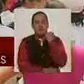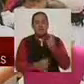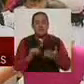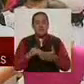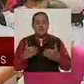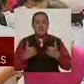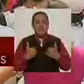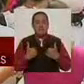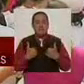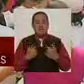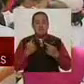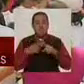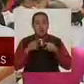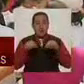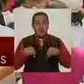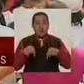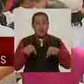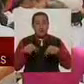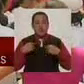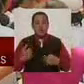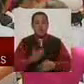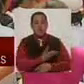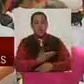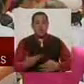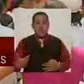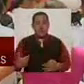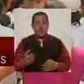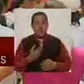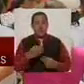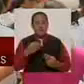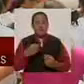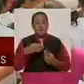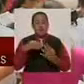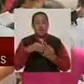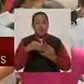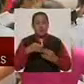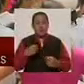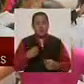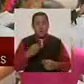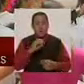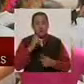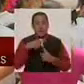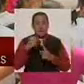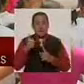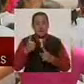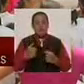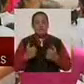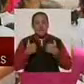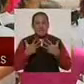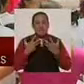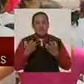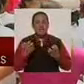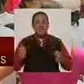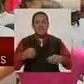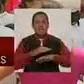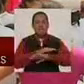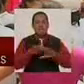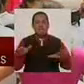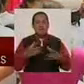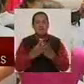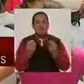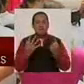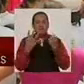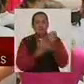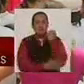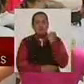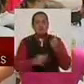eso, el gobierno del presidente Ollanta Humala está abocado a derrotar esa pobreza que